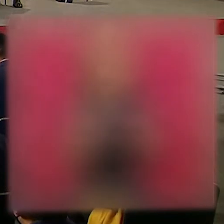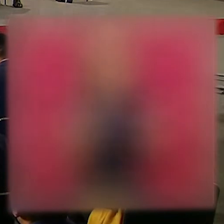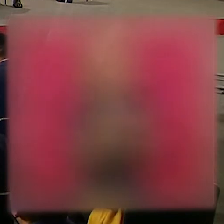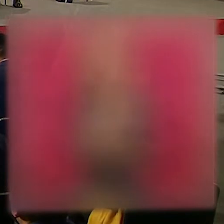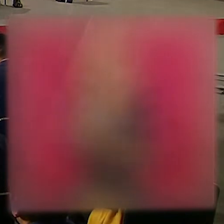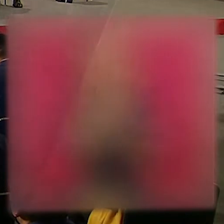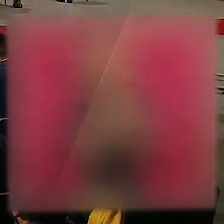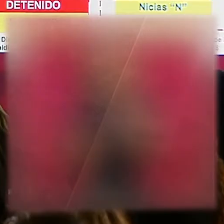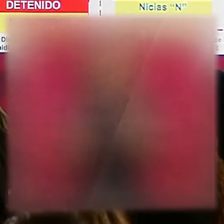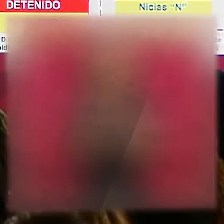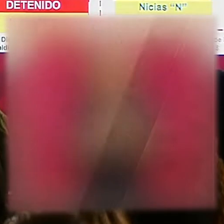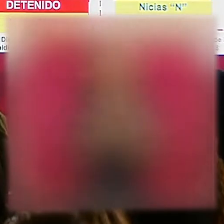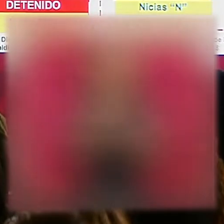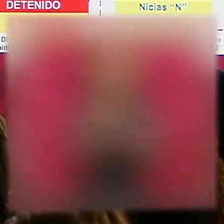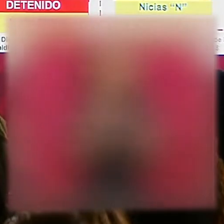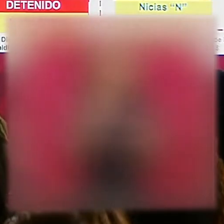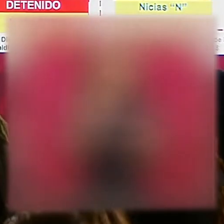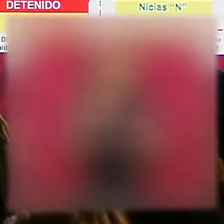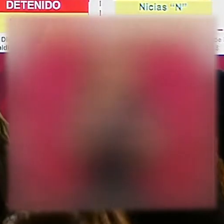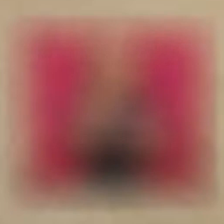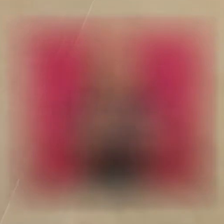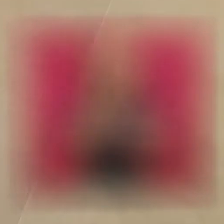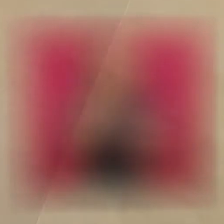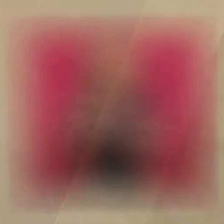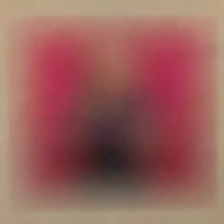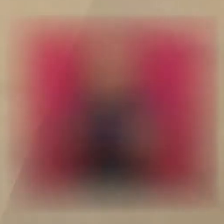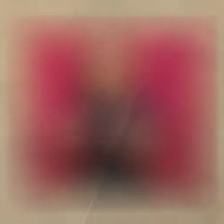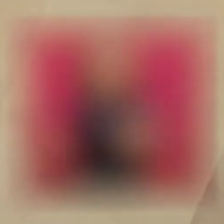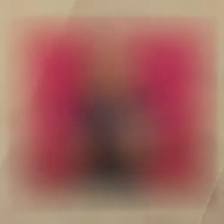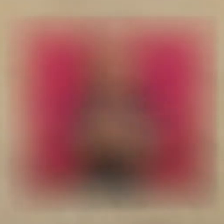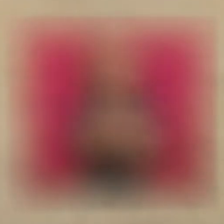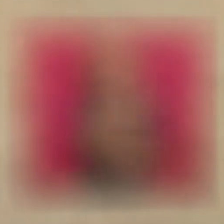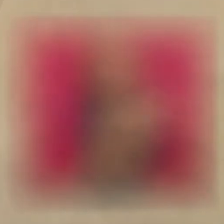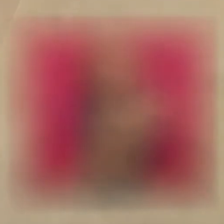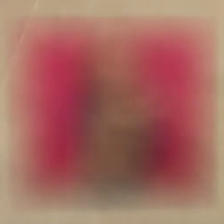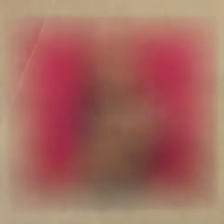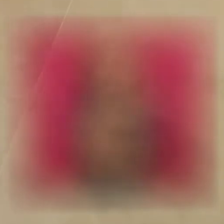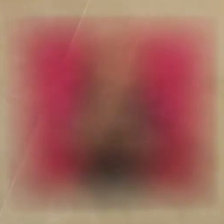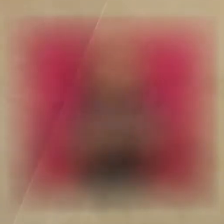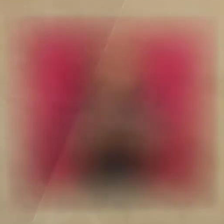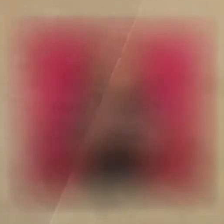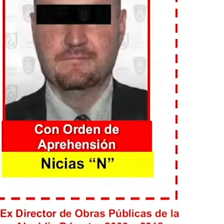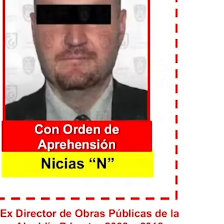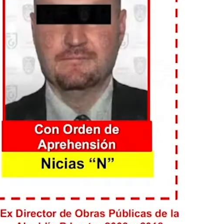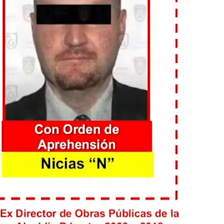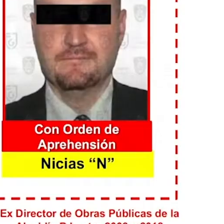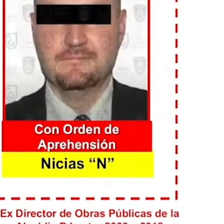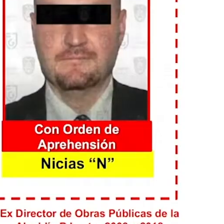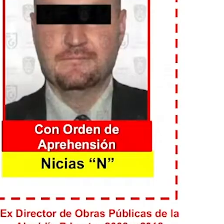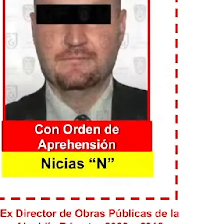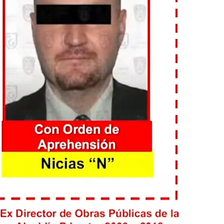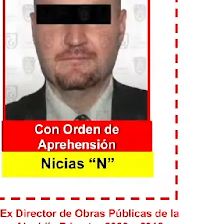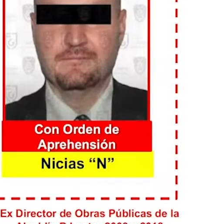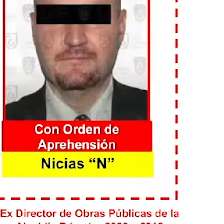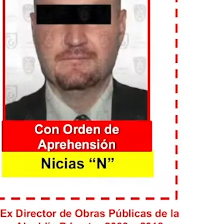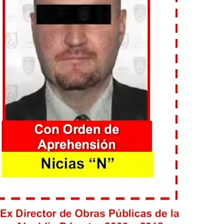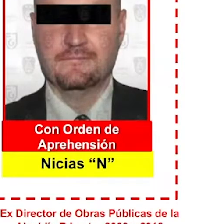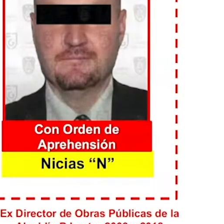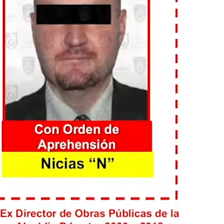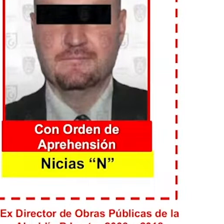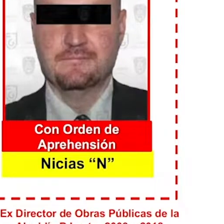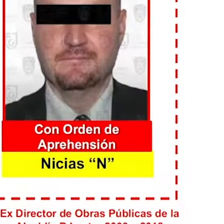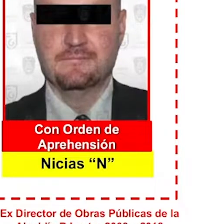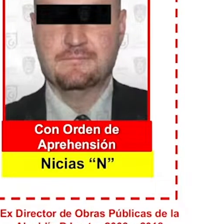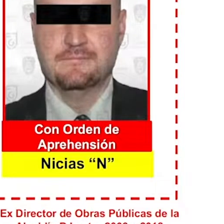El subsecretario de Seguridad Pública, Ricardo Mejía Verdeja, informó que la Fiscalía General de Justicia de la Ciudad de México detuvo a Luis N.,